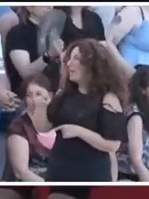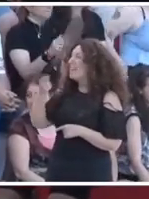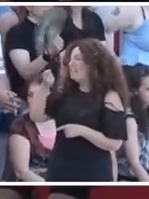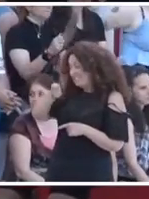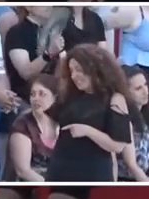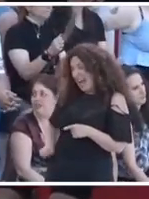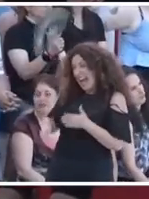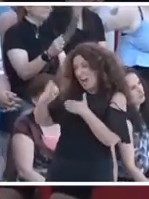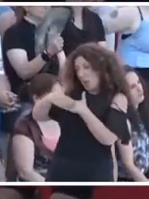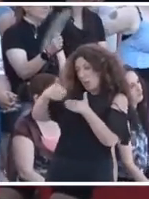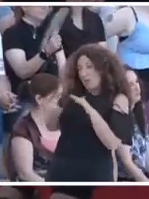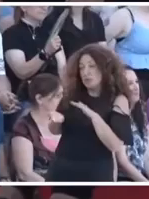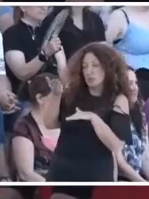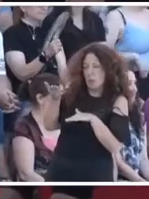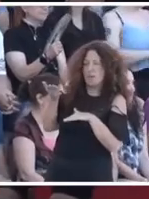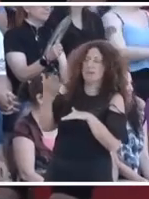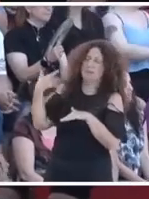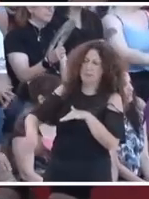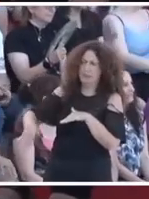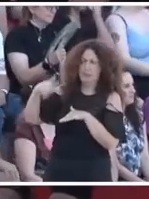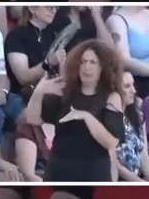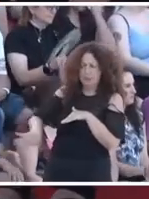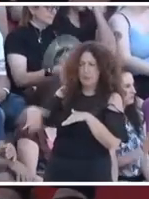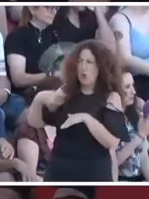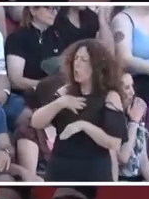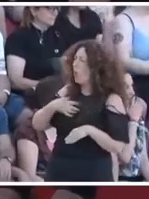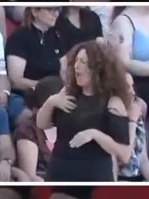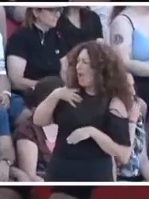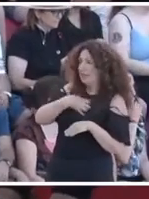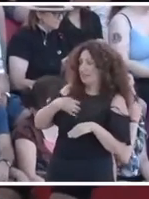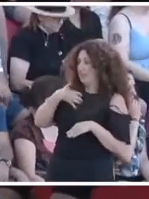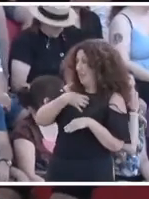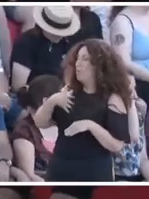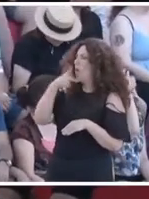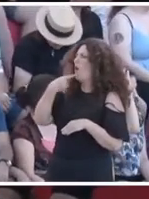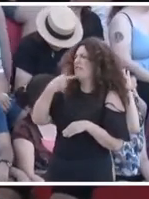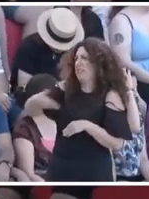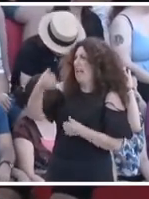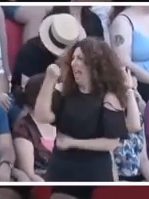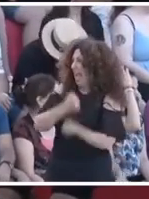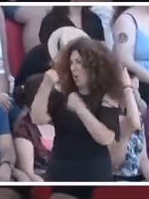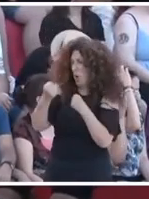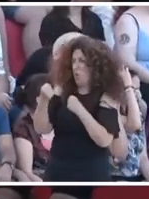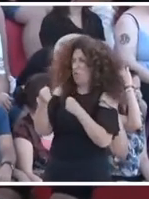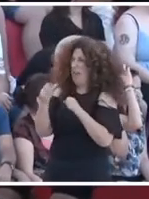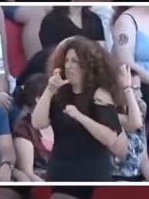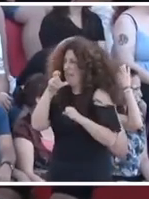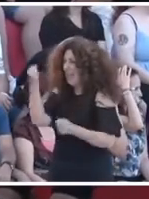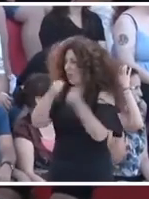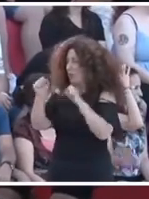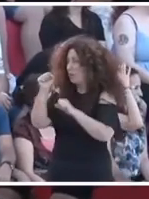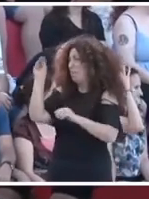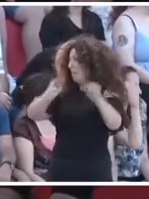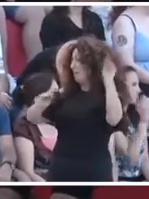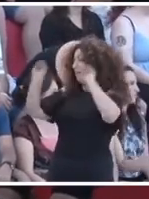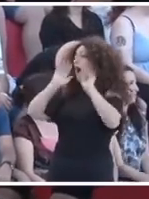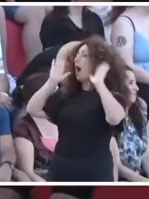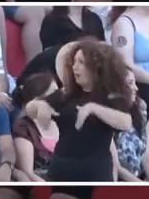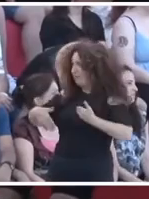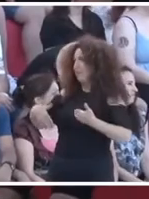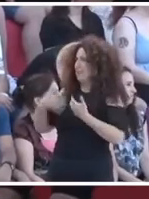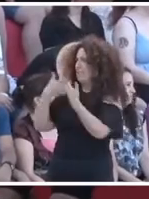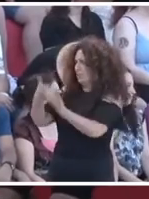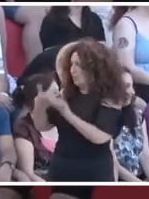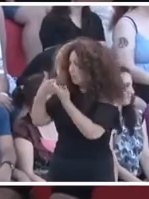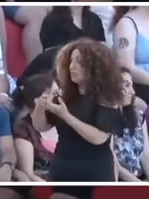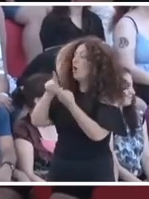mínimo interprofesional que iba a hundir la economía española. Lo que nos ha costado poner en marcha el tope al gas, la mejor medida